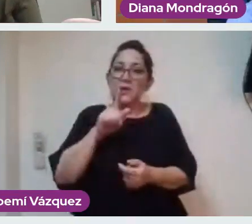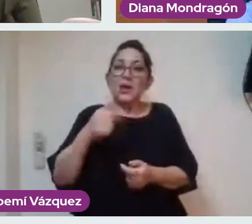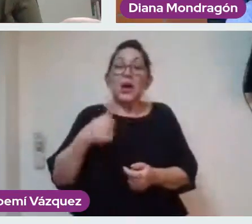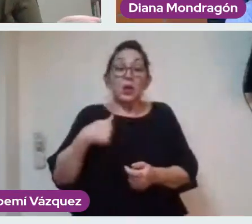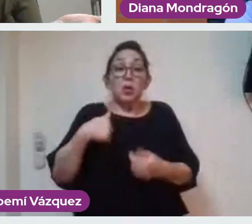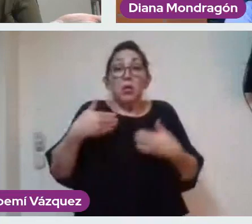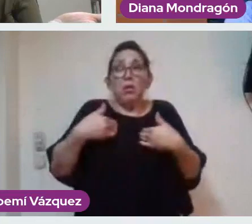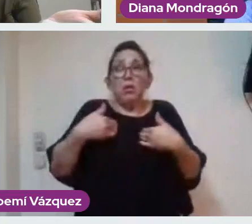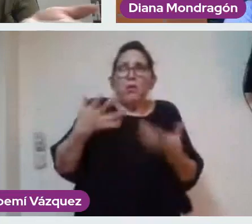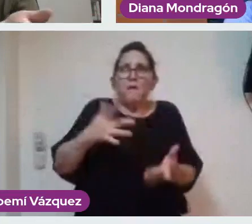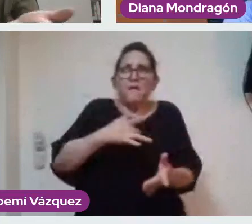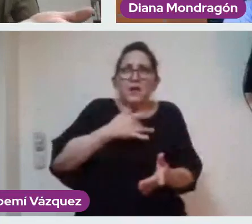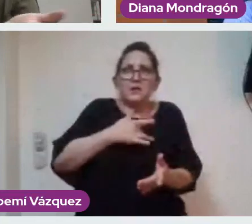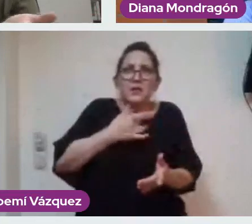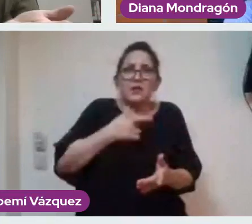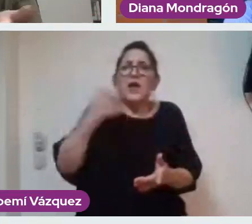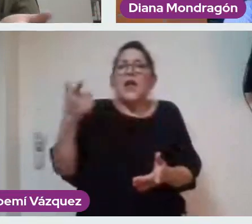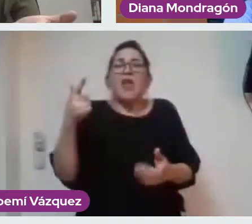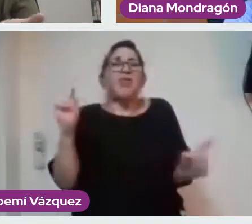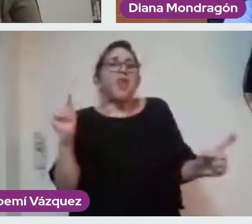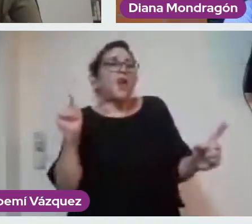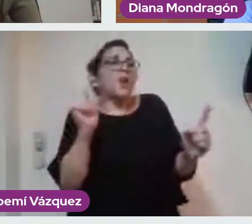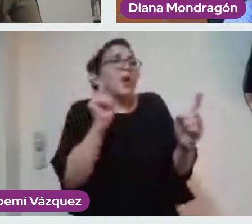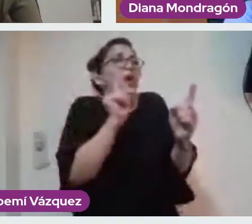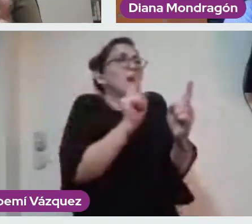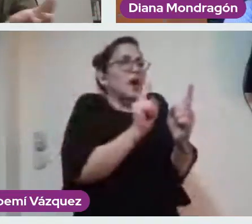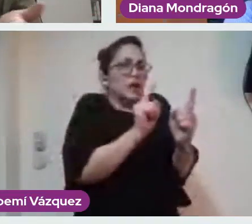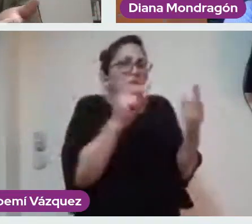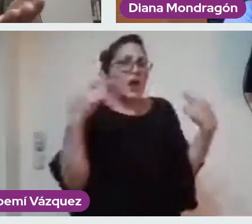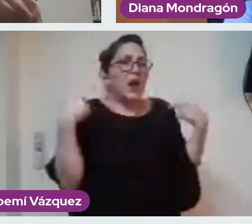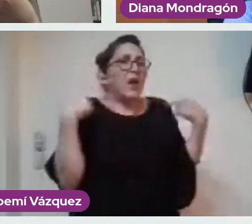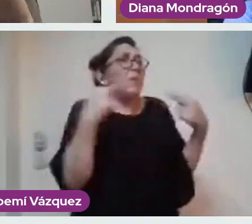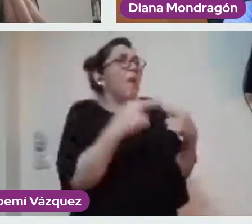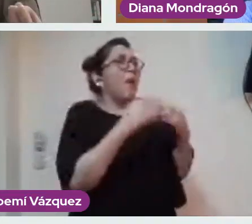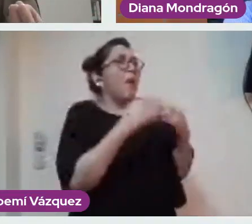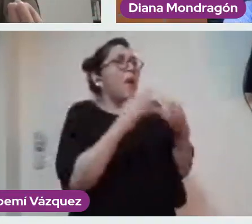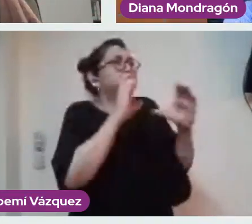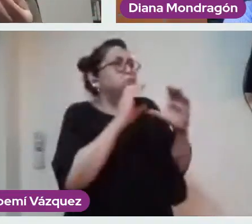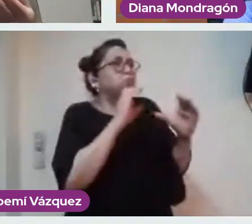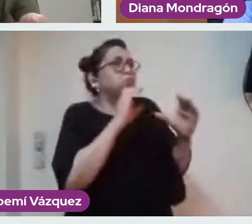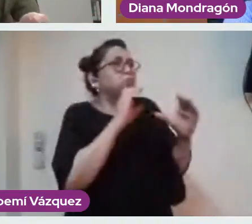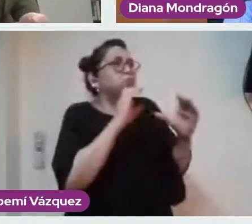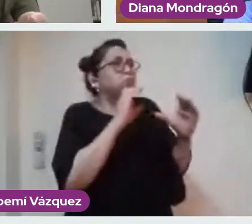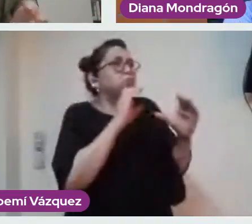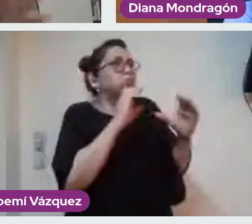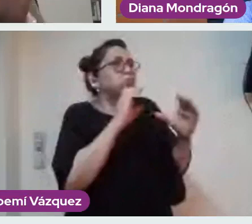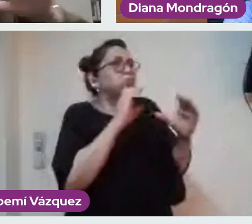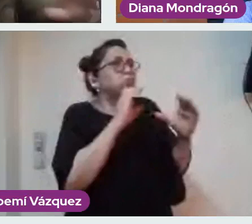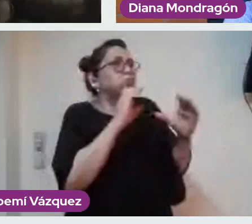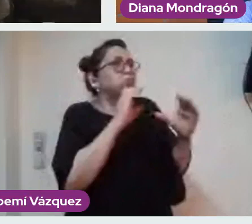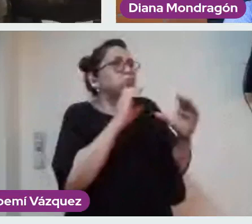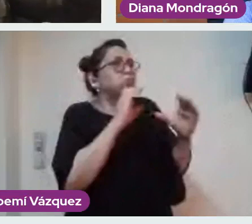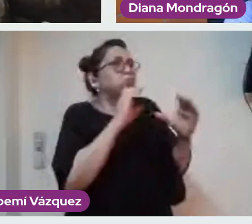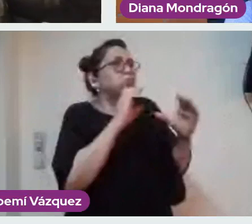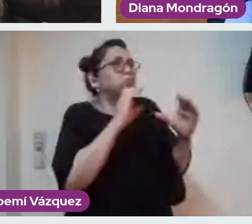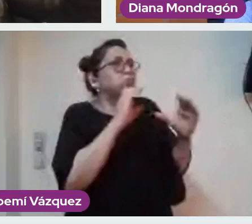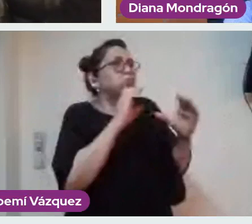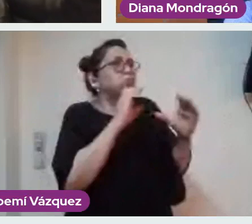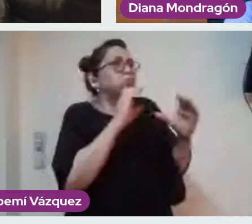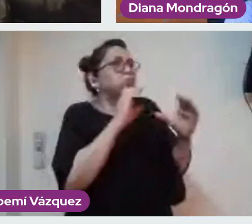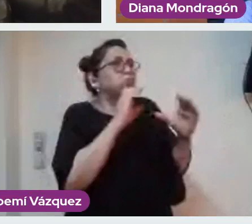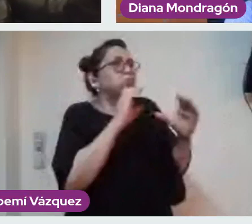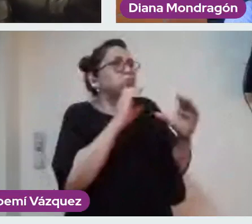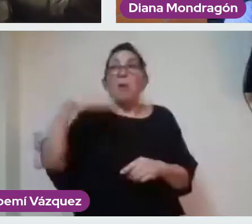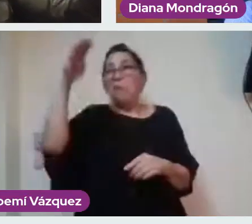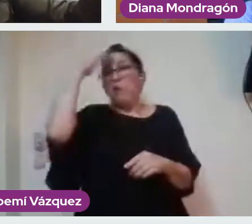docente y brindarnos, ¿no? Mutuamente esta retroalimentación más bien constructiva, más allá de decir, es que es culpa de los maestros